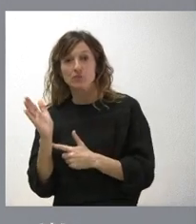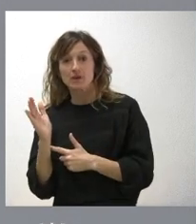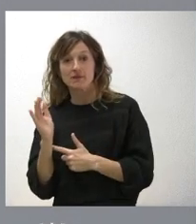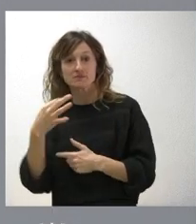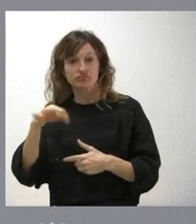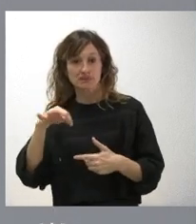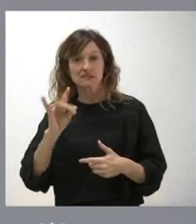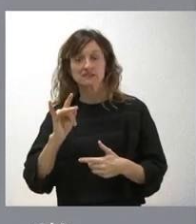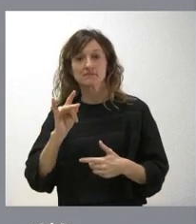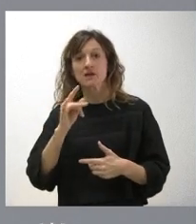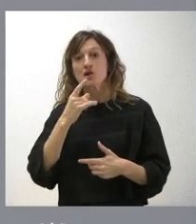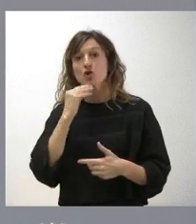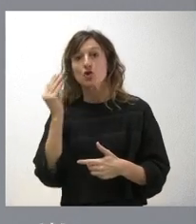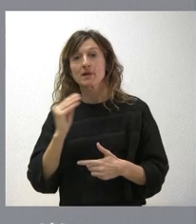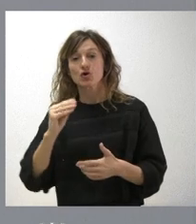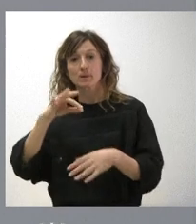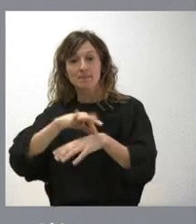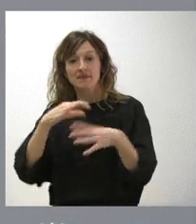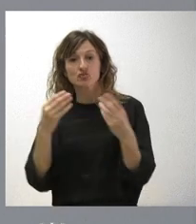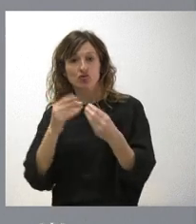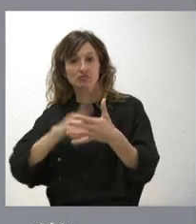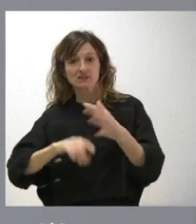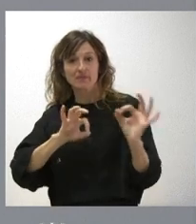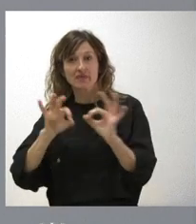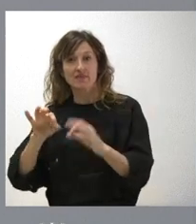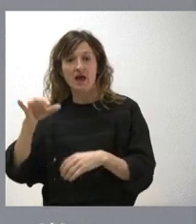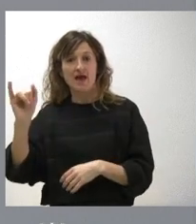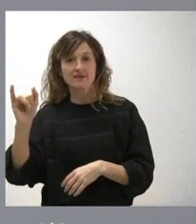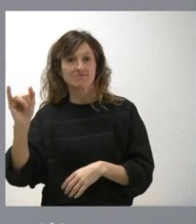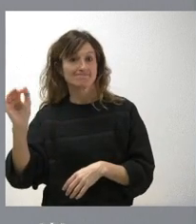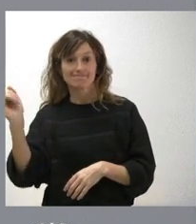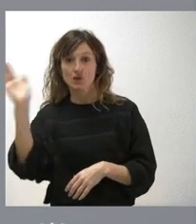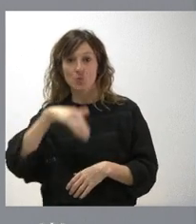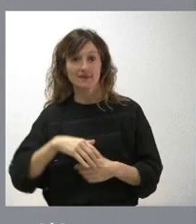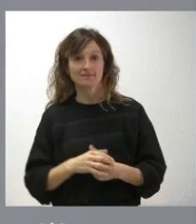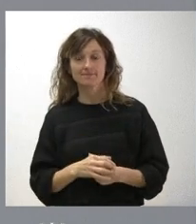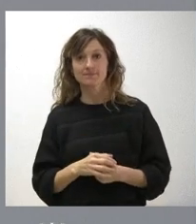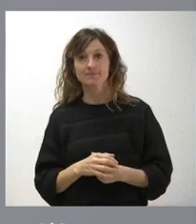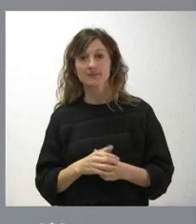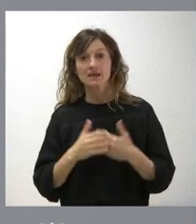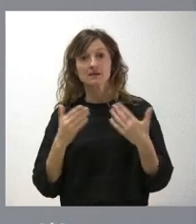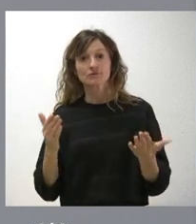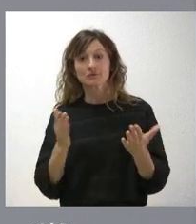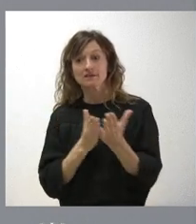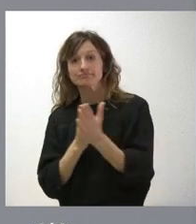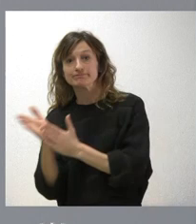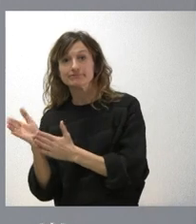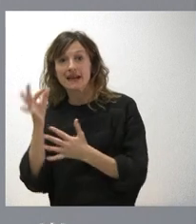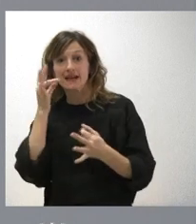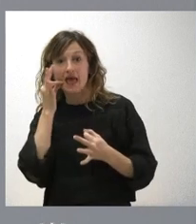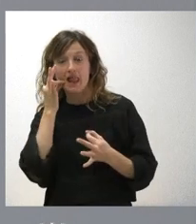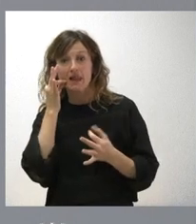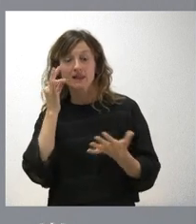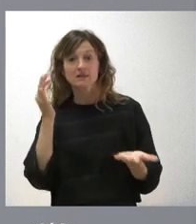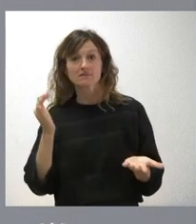pero lo mejor sería contratar médicos con la especialidad los hay no Por tanto la alternativa real que tenemos